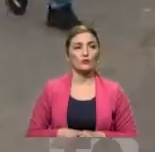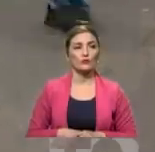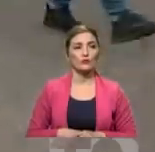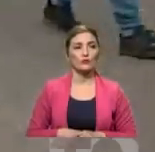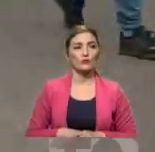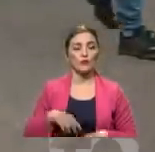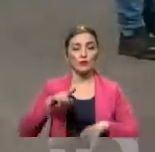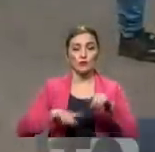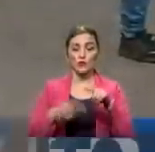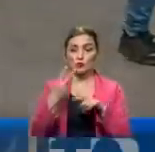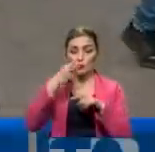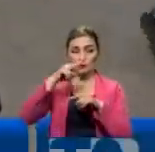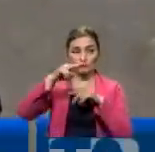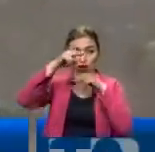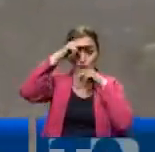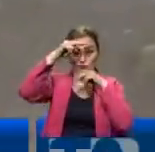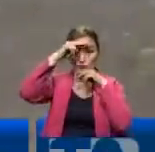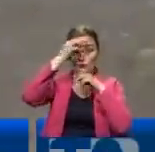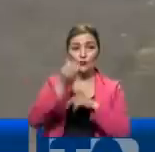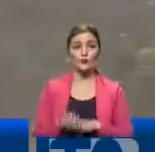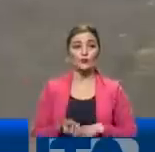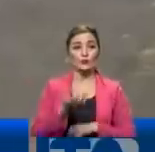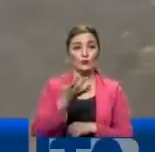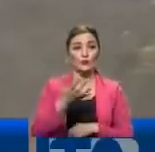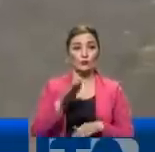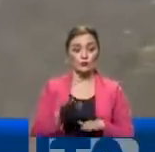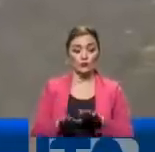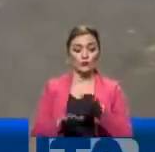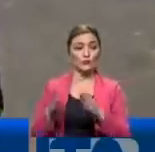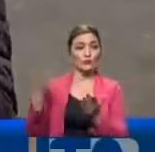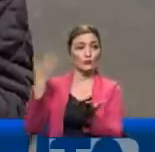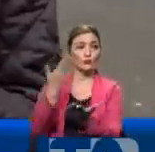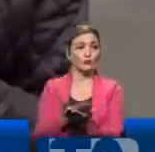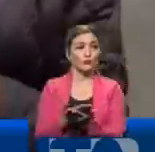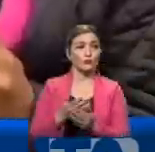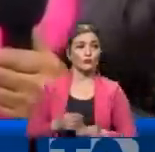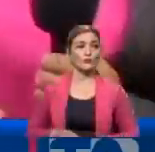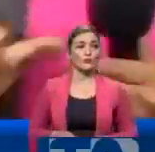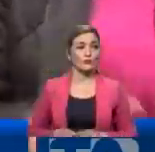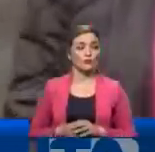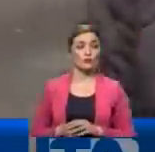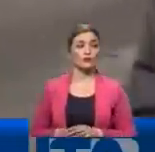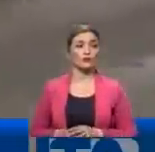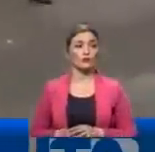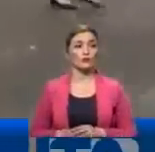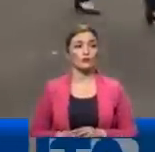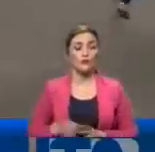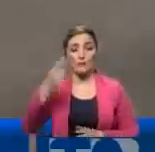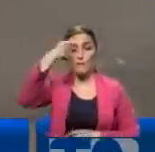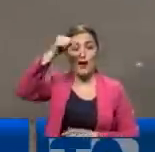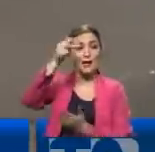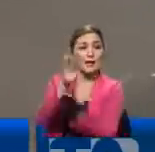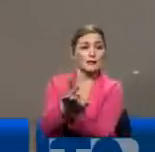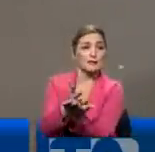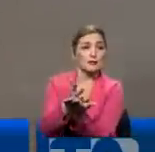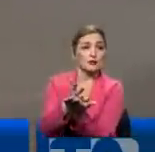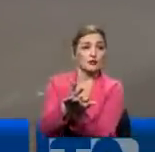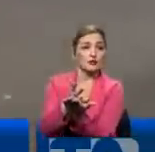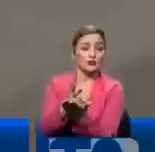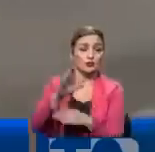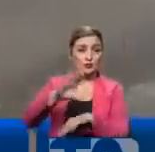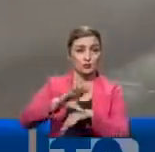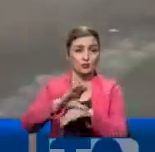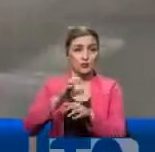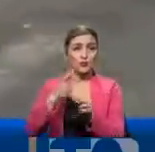Compañeros, amigos televidentes, muy buenos días. Y caminando logramos llegar, como ustedes lo decían, aquí al Playón de la Marín en el centro